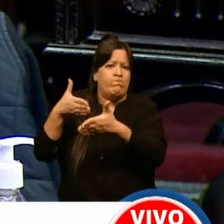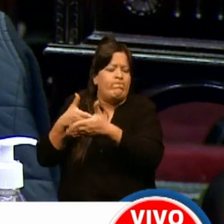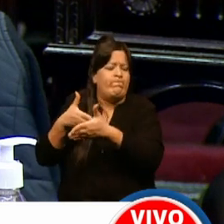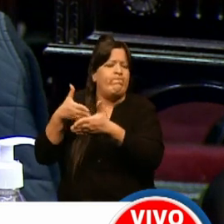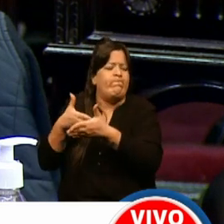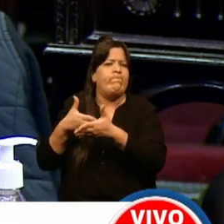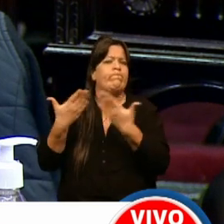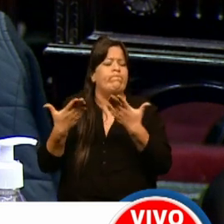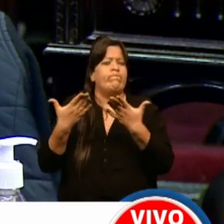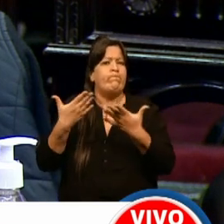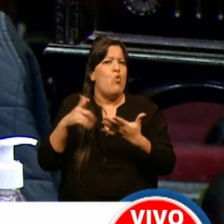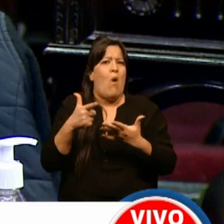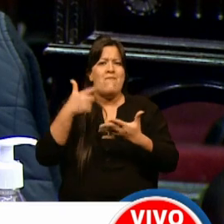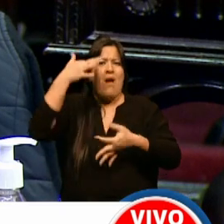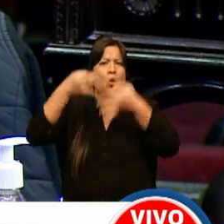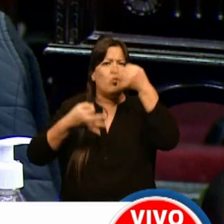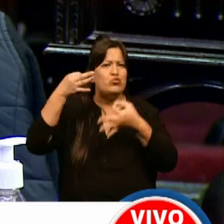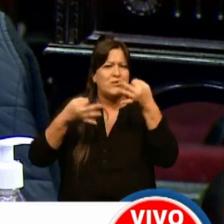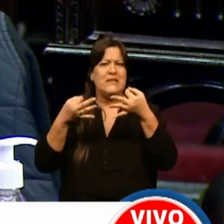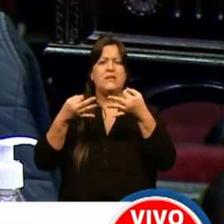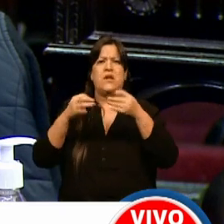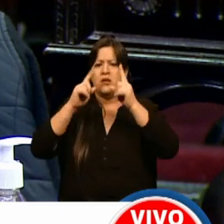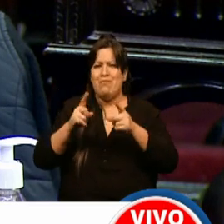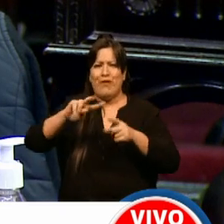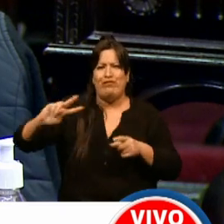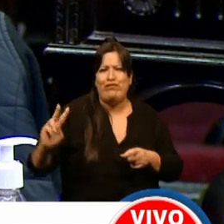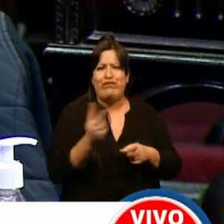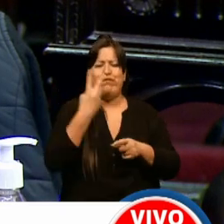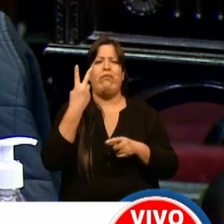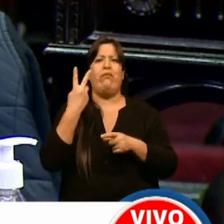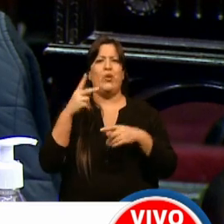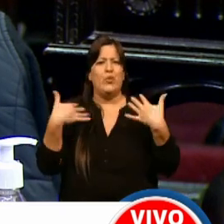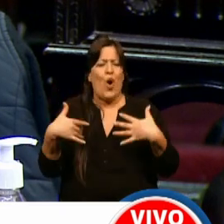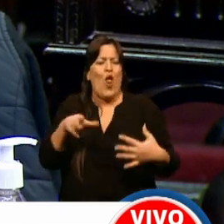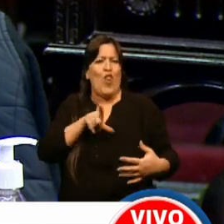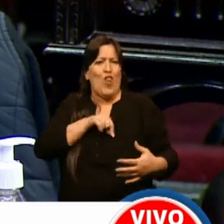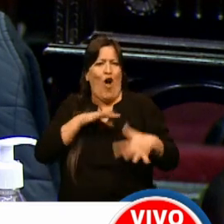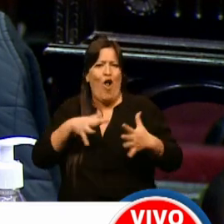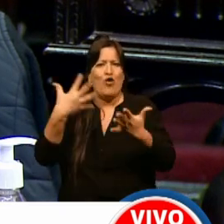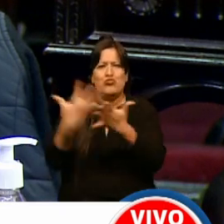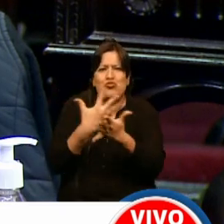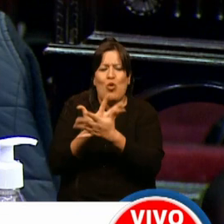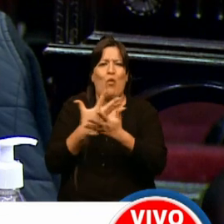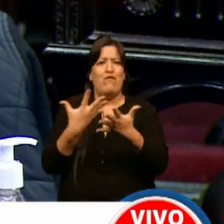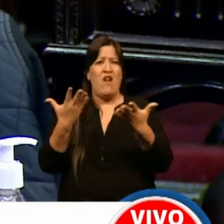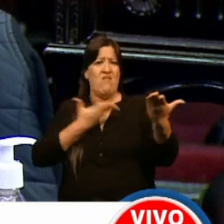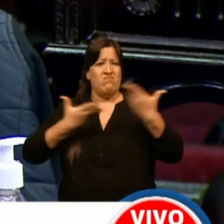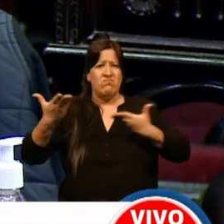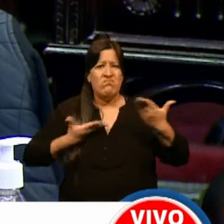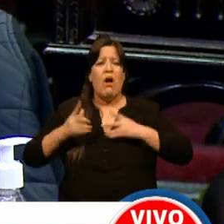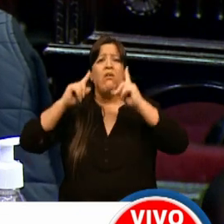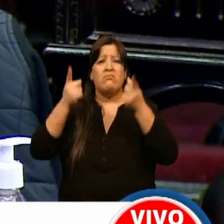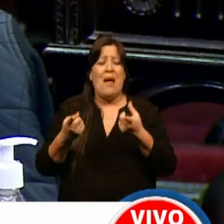muchas injusticias muchas muertes mucho dolor y sufrimiento físico y espiritual